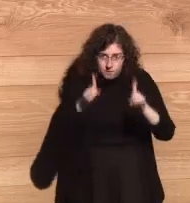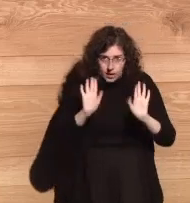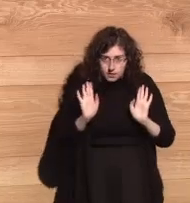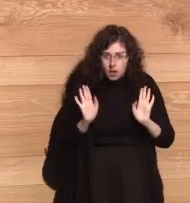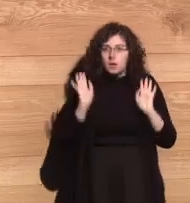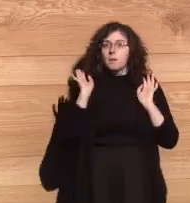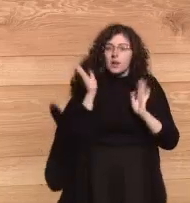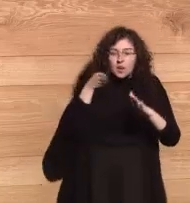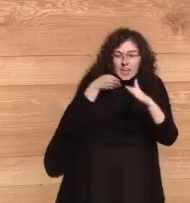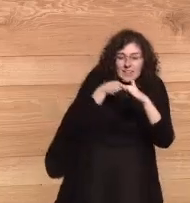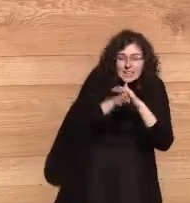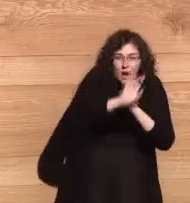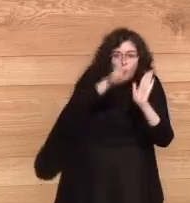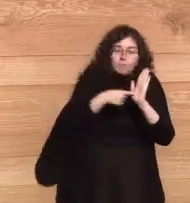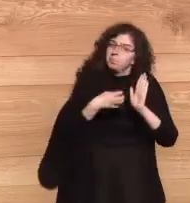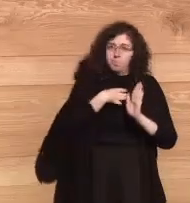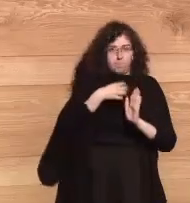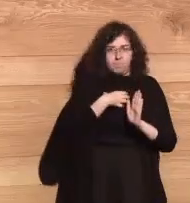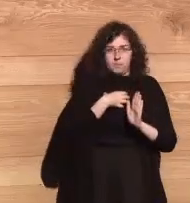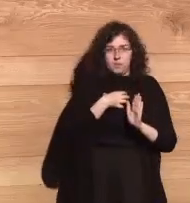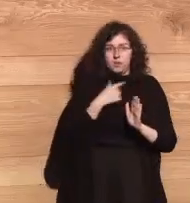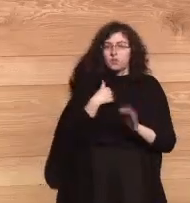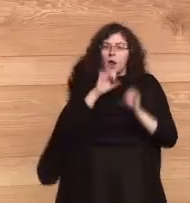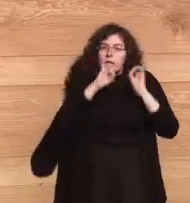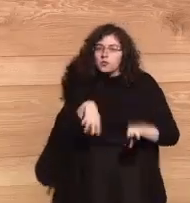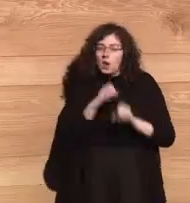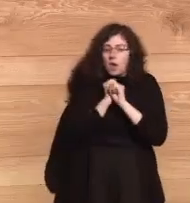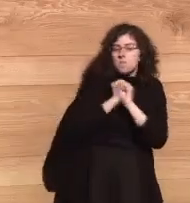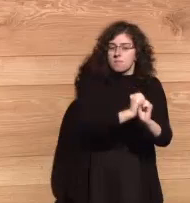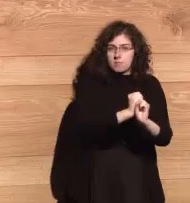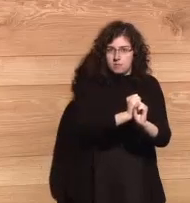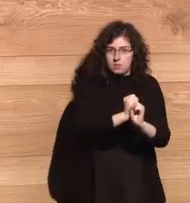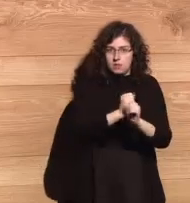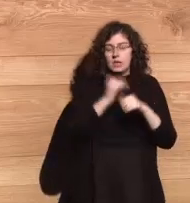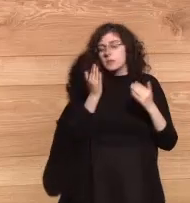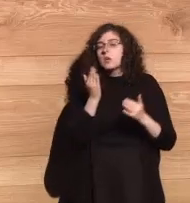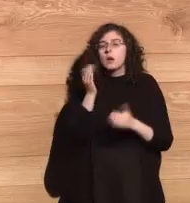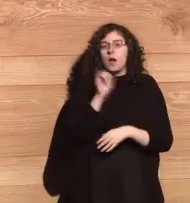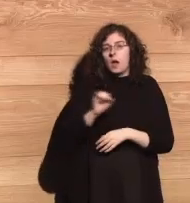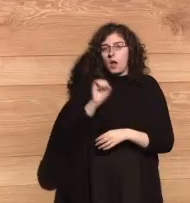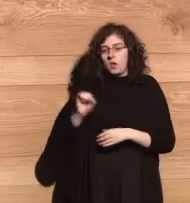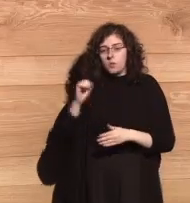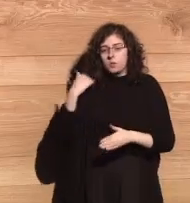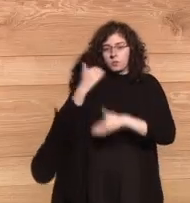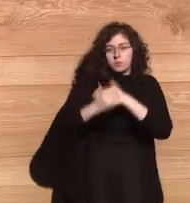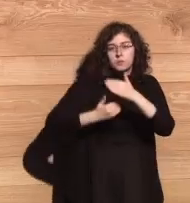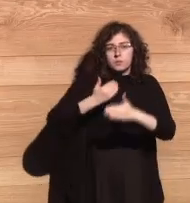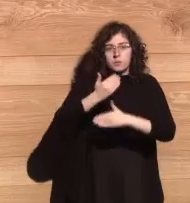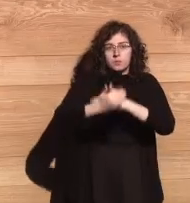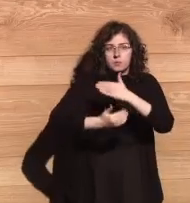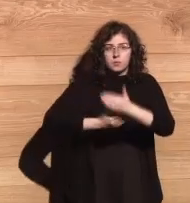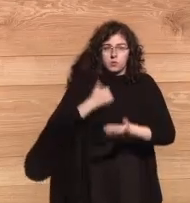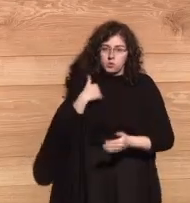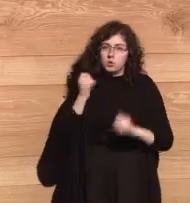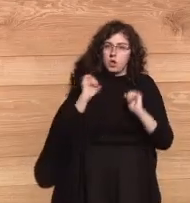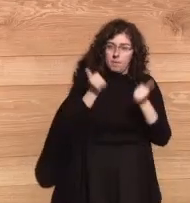tampoco puedes entrar del todo. Pero bueno, yo me seguí enganchando a esa historia. Entonces, pasaron los años y otra vez me empecé